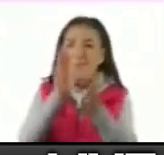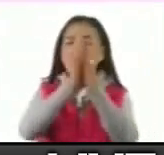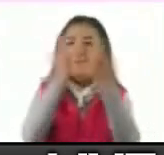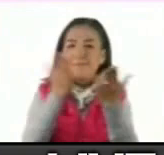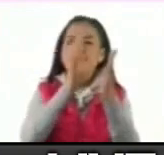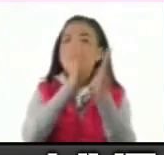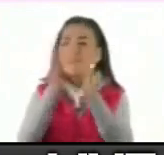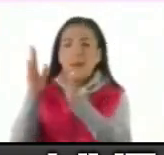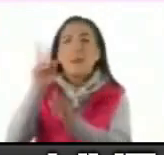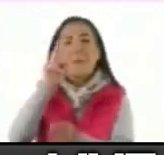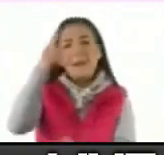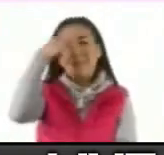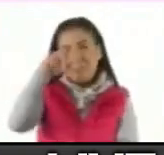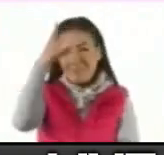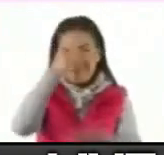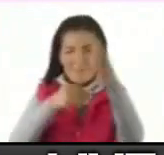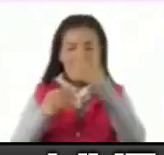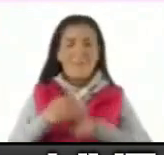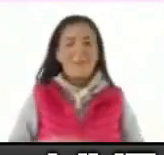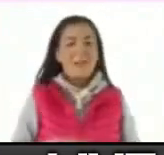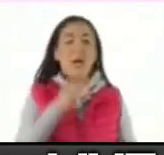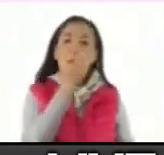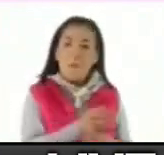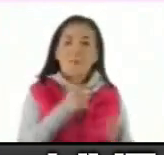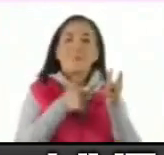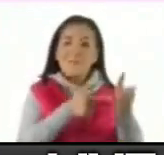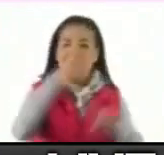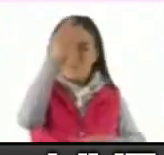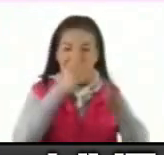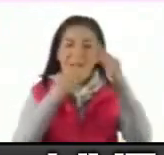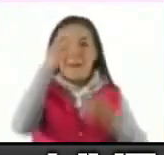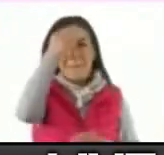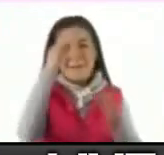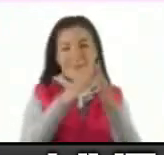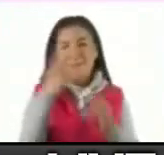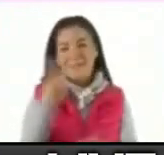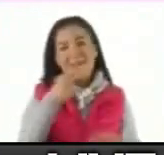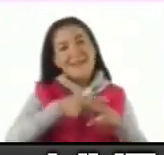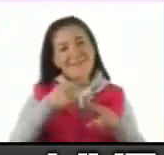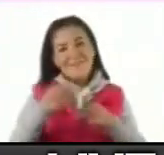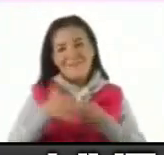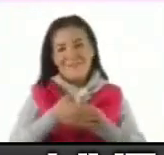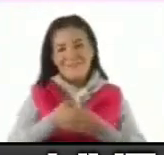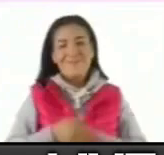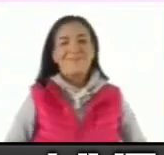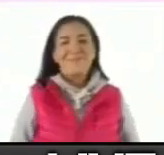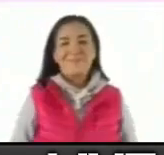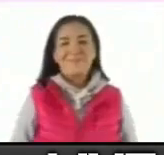Sigamos aprendiendo aquí en Aprende en Casa 2. Hasta la próxima.